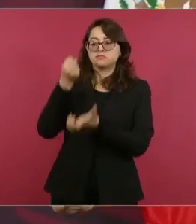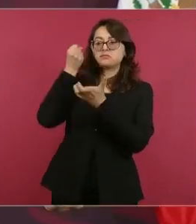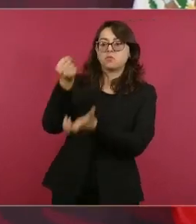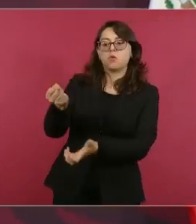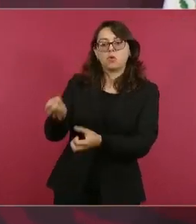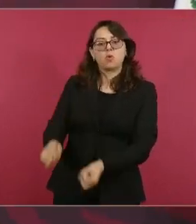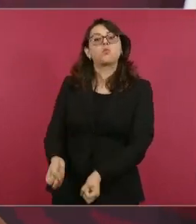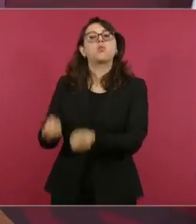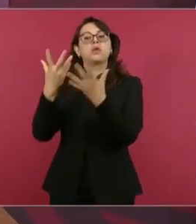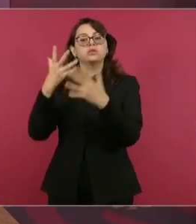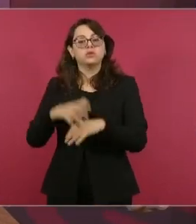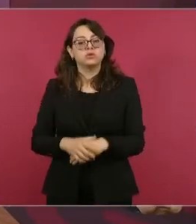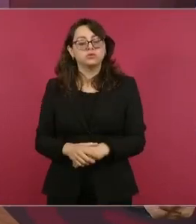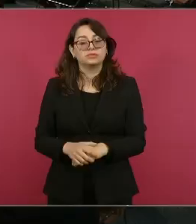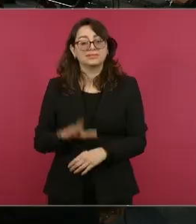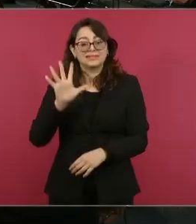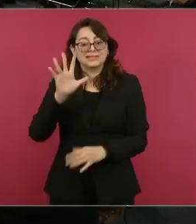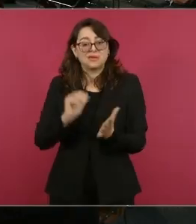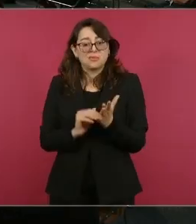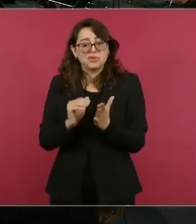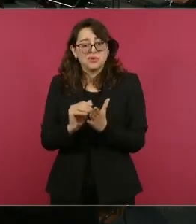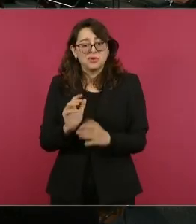5,000,000.